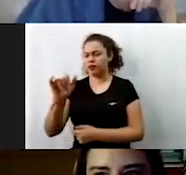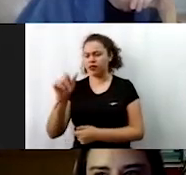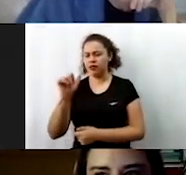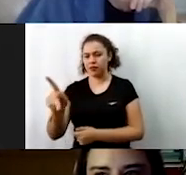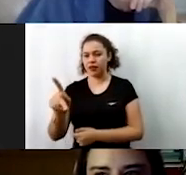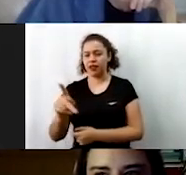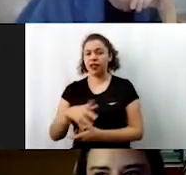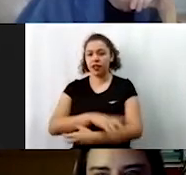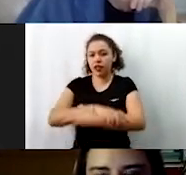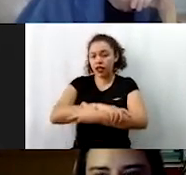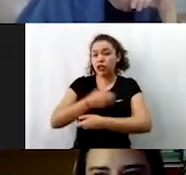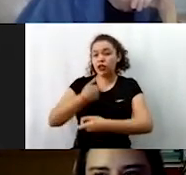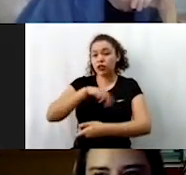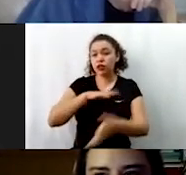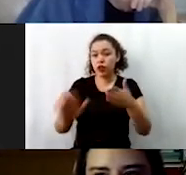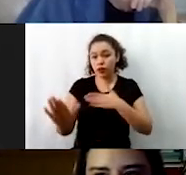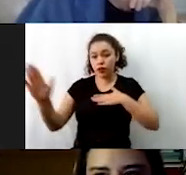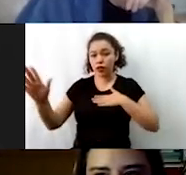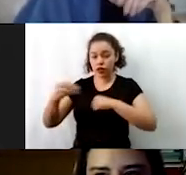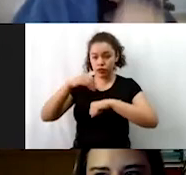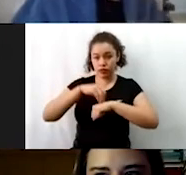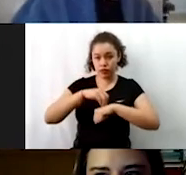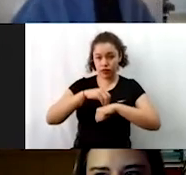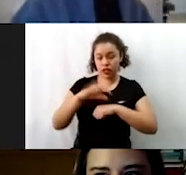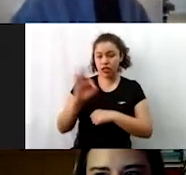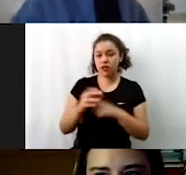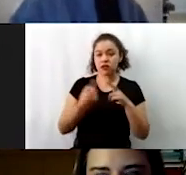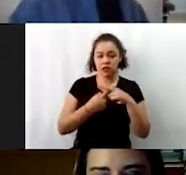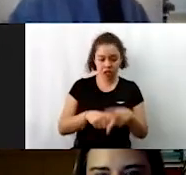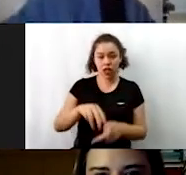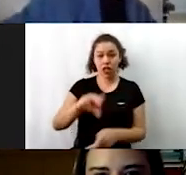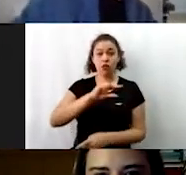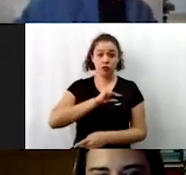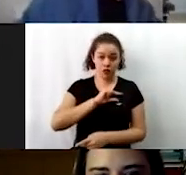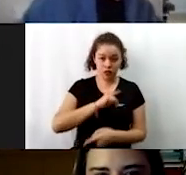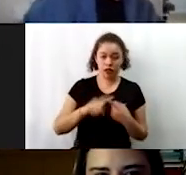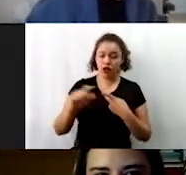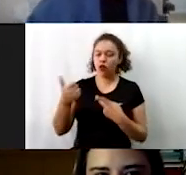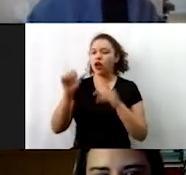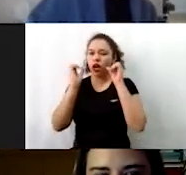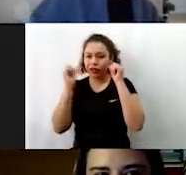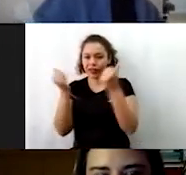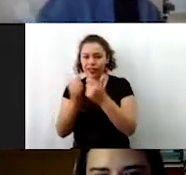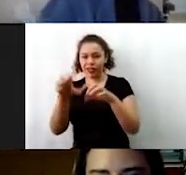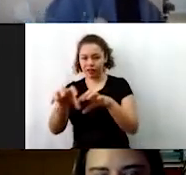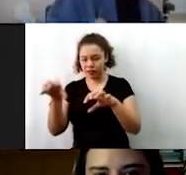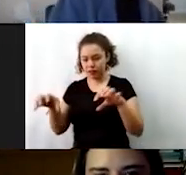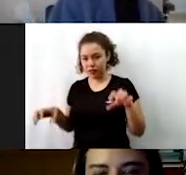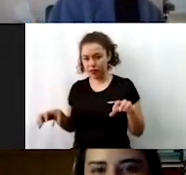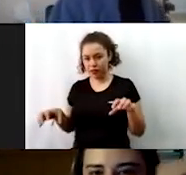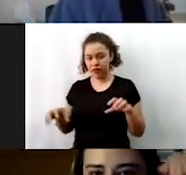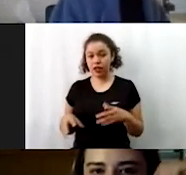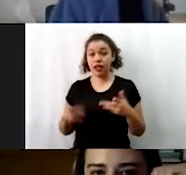que se establecen, puede ser con la iniciativa privada, con otras organizaciones, y estas alianzas